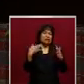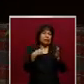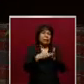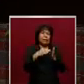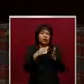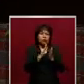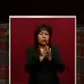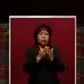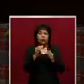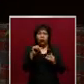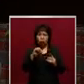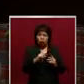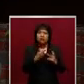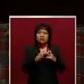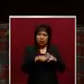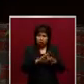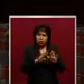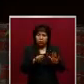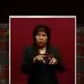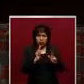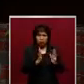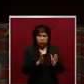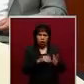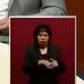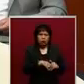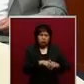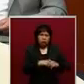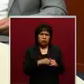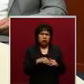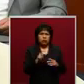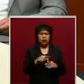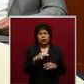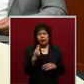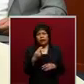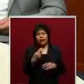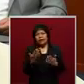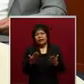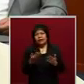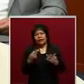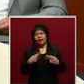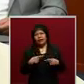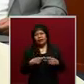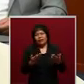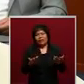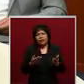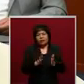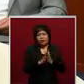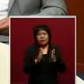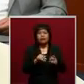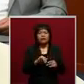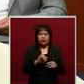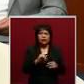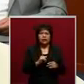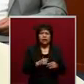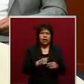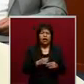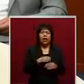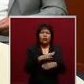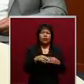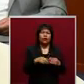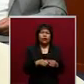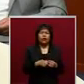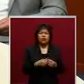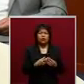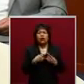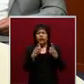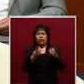Hoy empezamos. Pero ya están. Han de necesitar manos, ¿no, secretario? Sí. Y se van a empezar a distribuir, yo creo que el